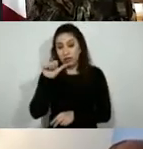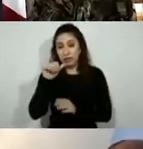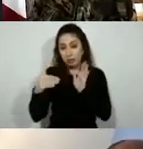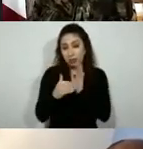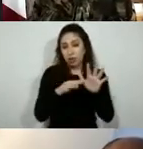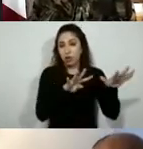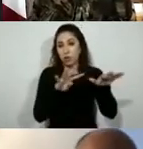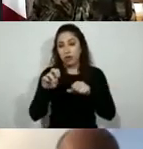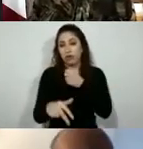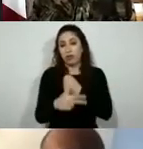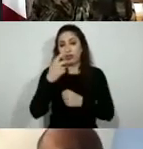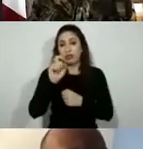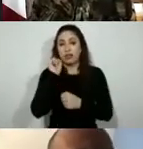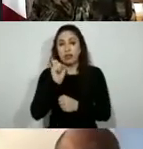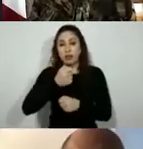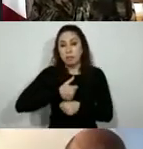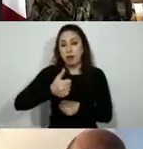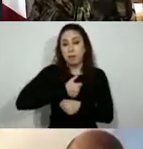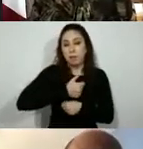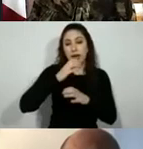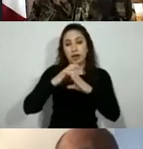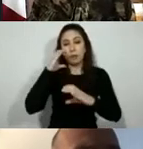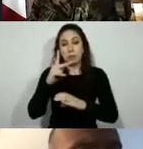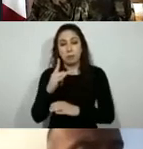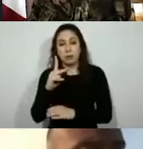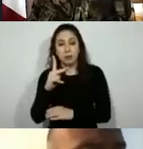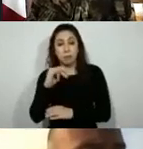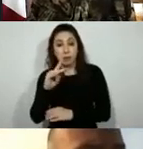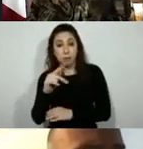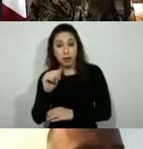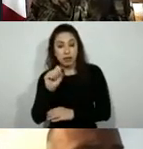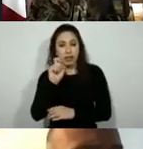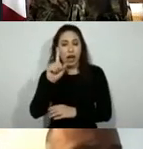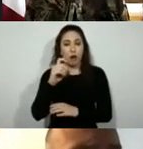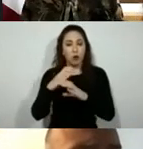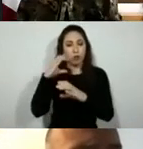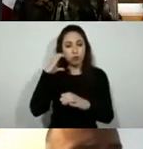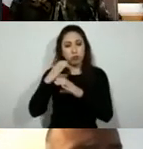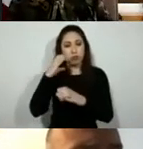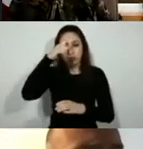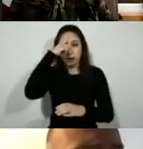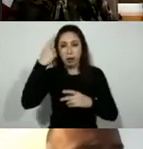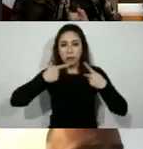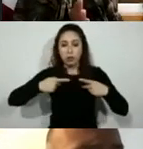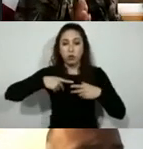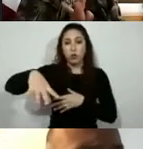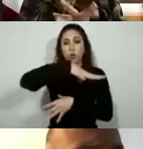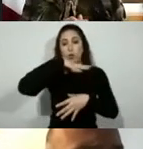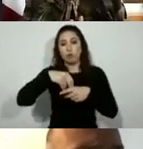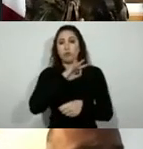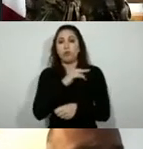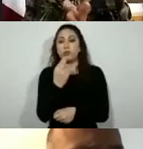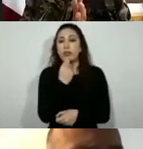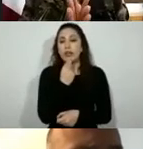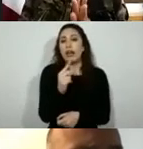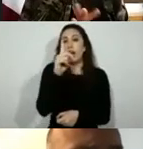216,913 viajes de pipas de agua para lograr el acceso universal de la población a este servicio